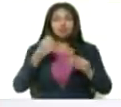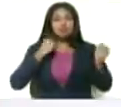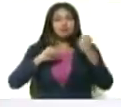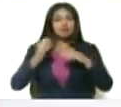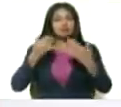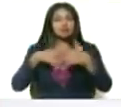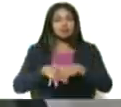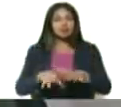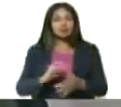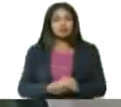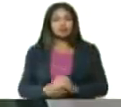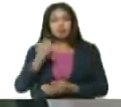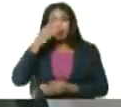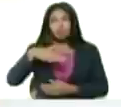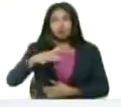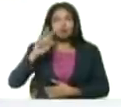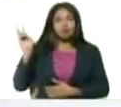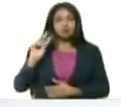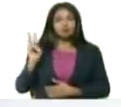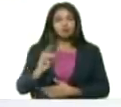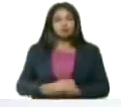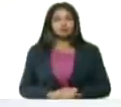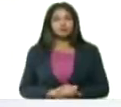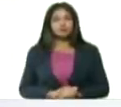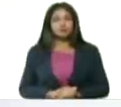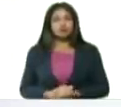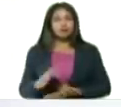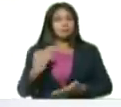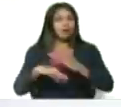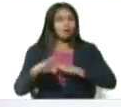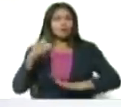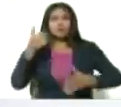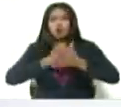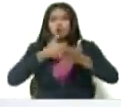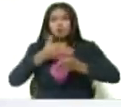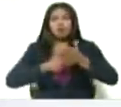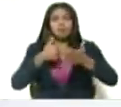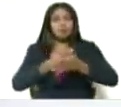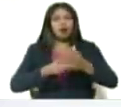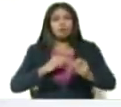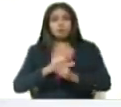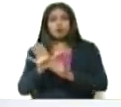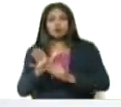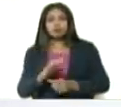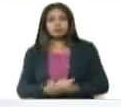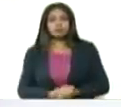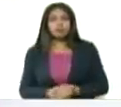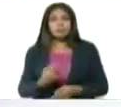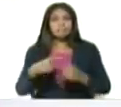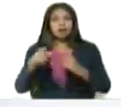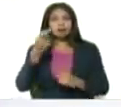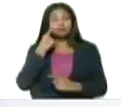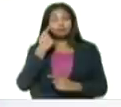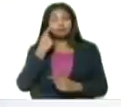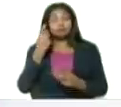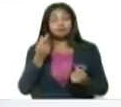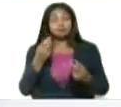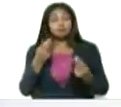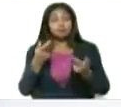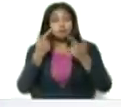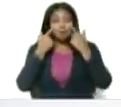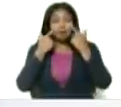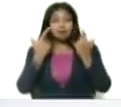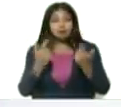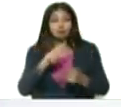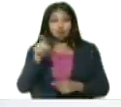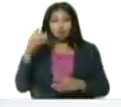Integral y al pueblo de Venezuela, vamos combatiendo al coronavirus, pero ojo pelado. ¿Ustedes